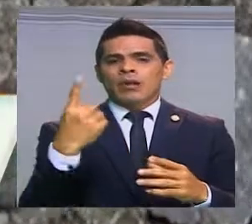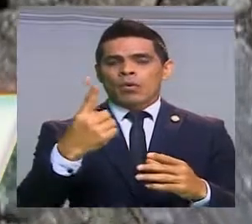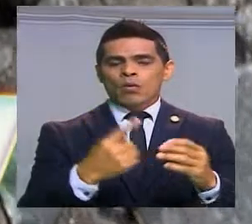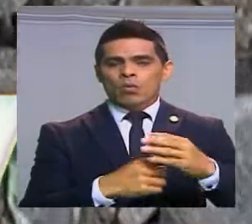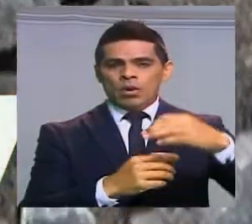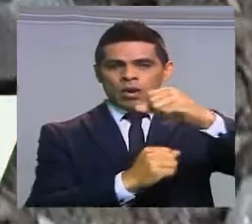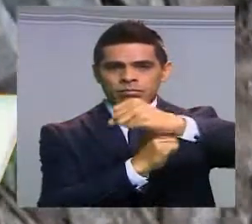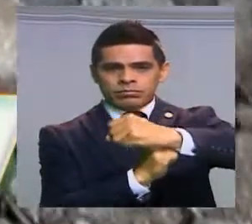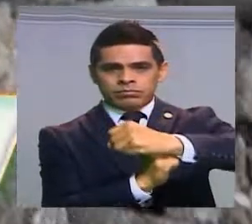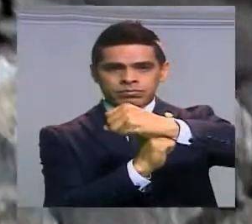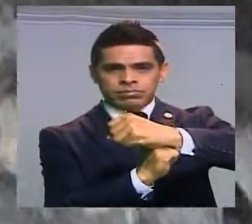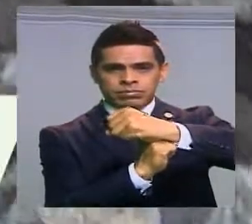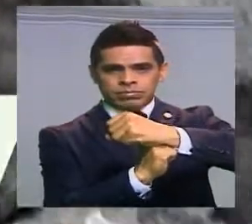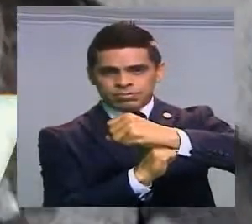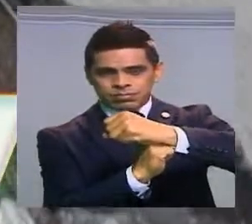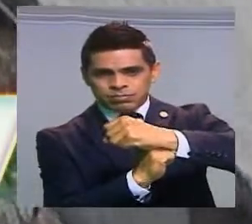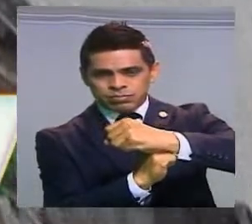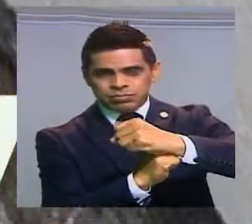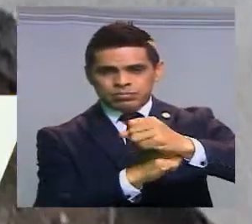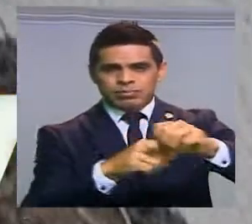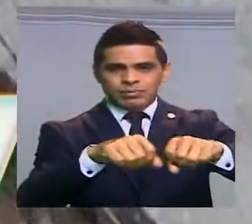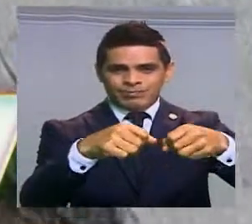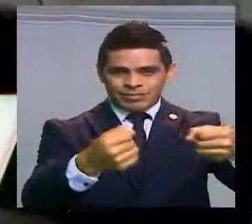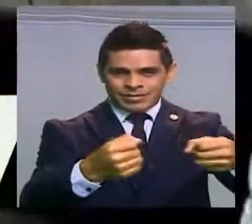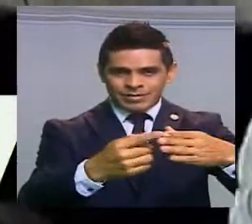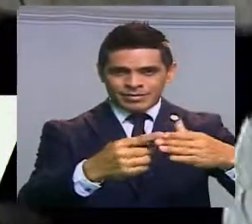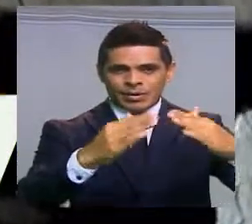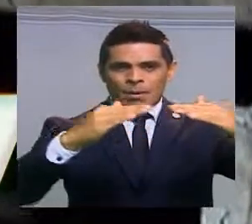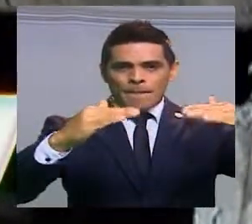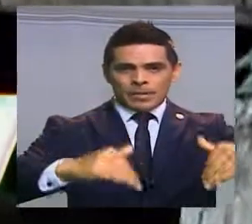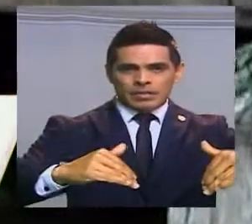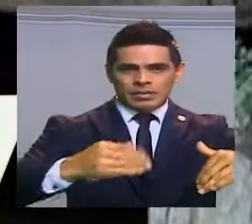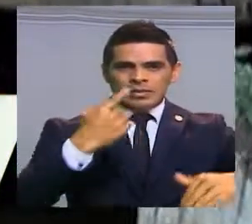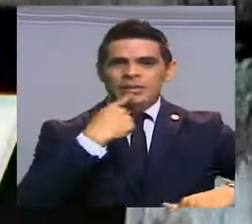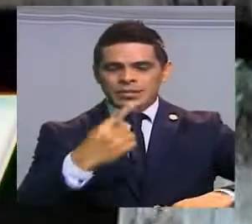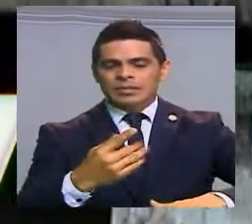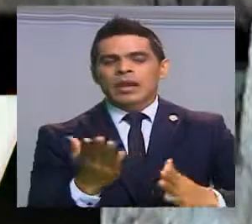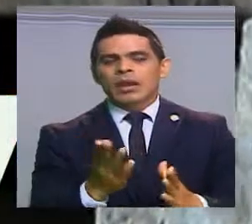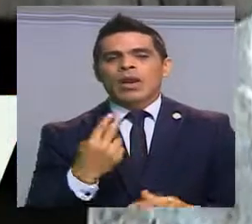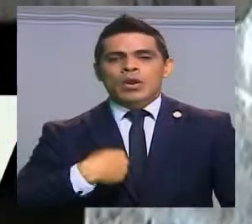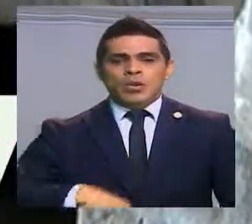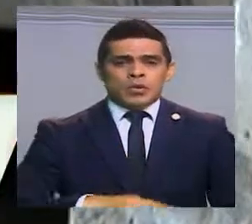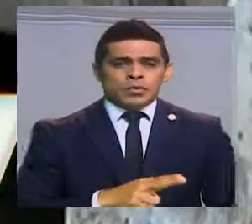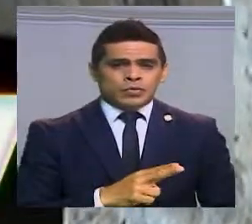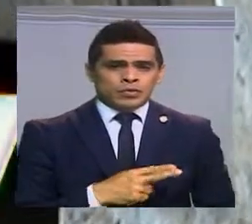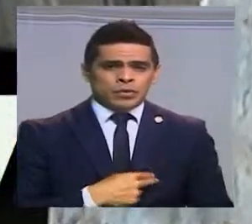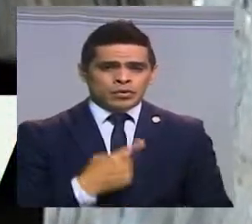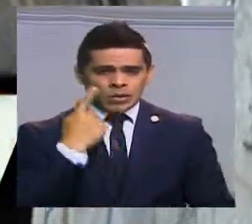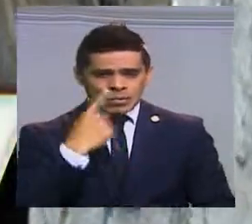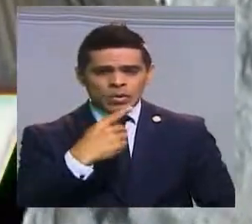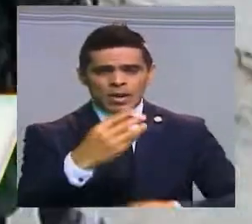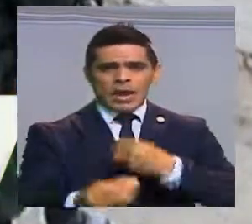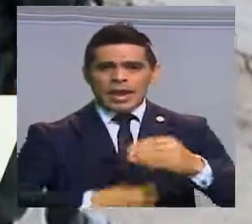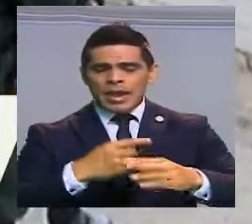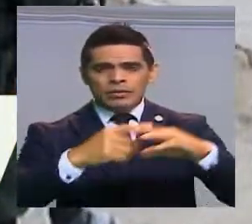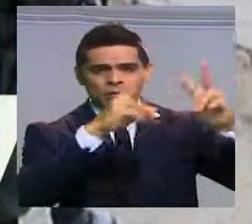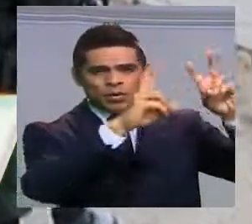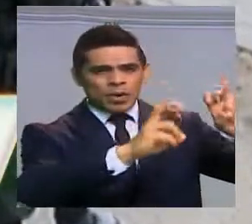de los nudos del potenciado que fue que permitió la caída del puente. Nosotros, sin embargo, se ha hecho una investigación